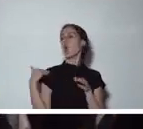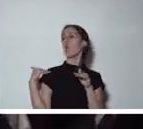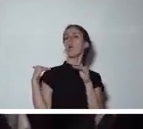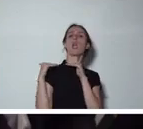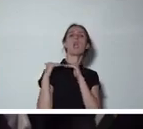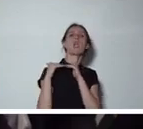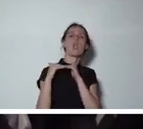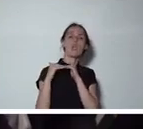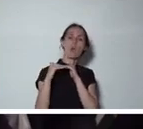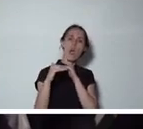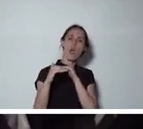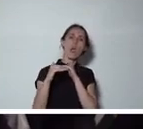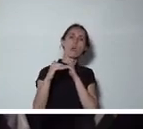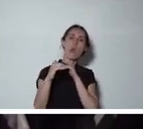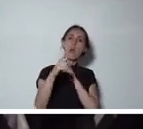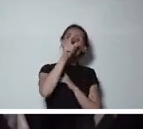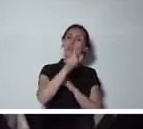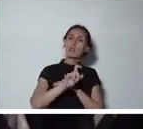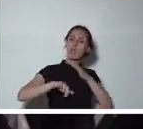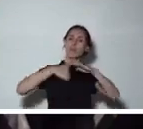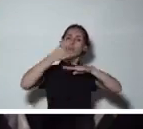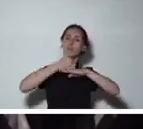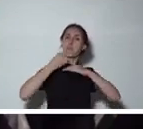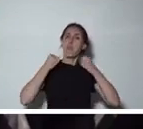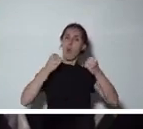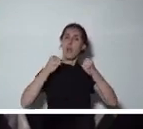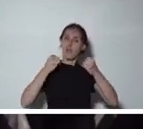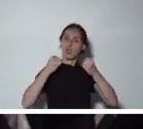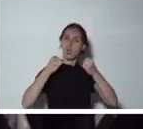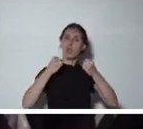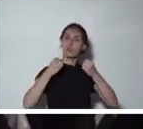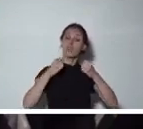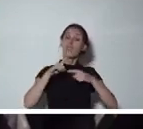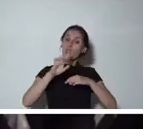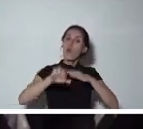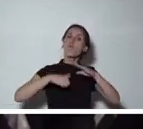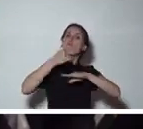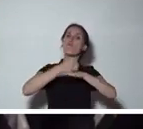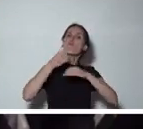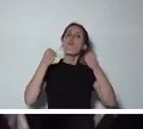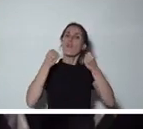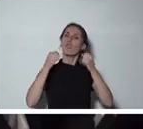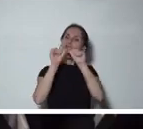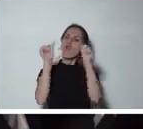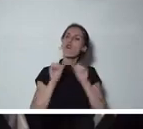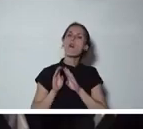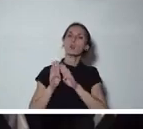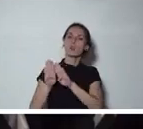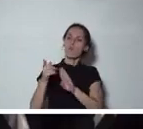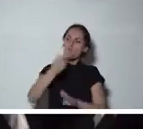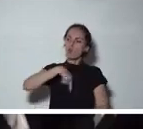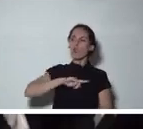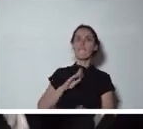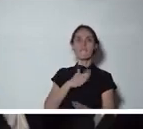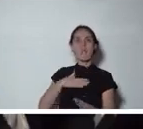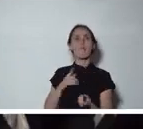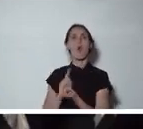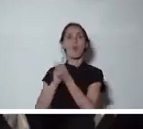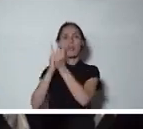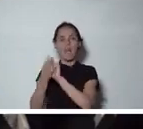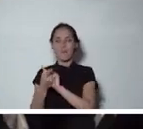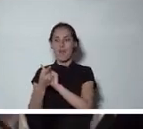están sosteniendo las formas de ejercer el poder que nosotras queremos transformar se hayan agarrado a esa